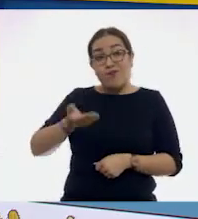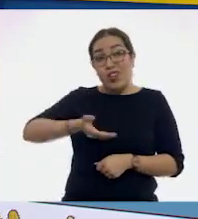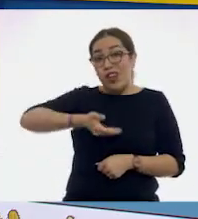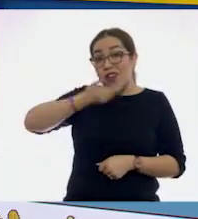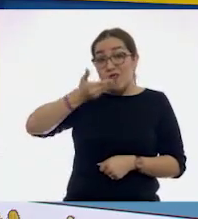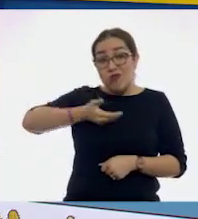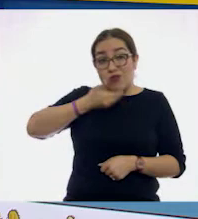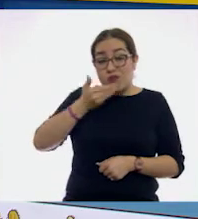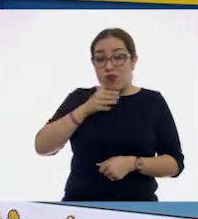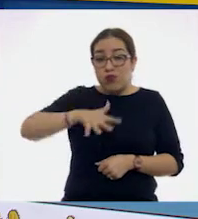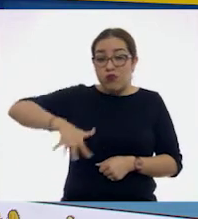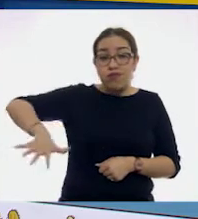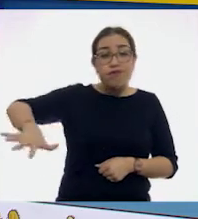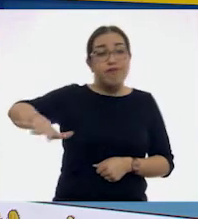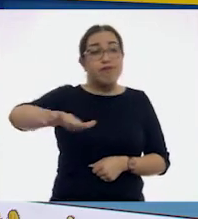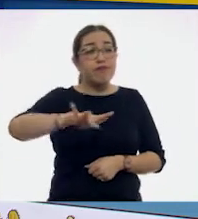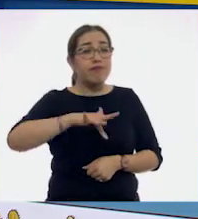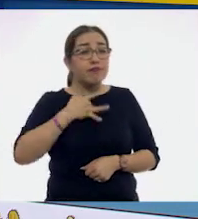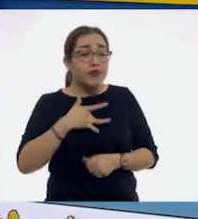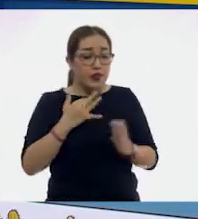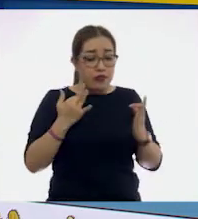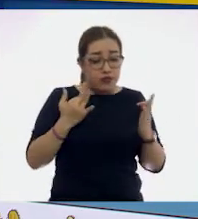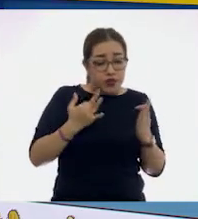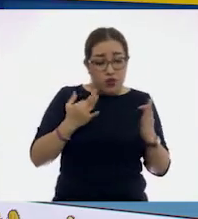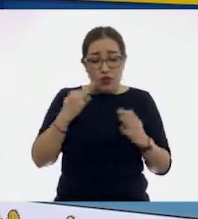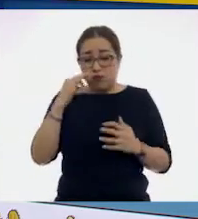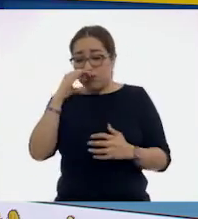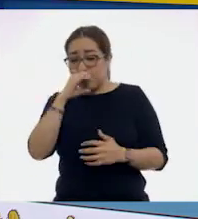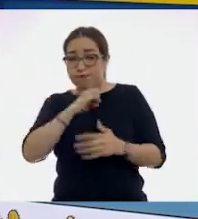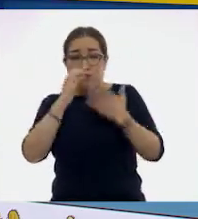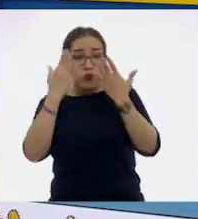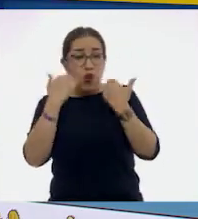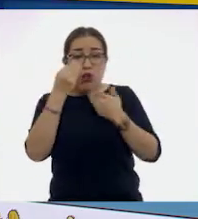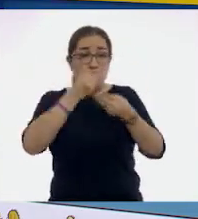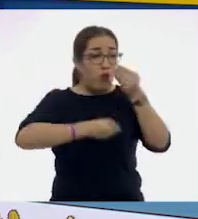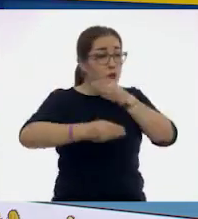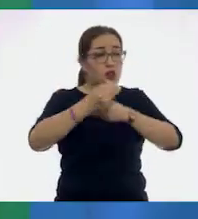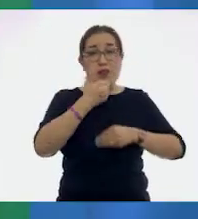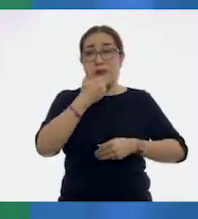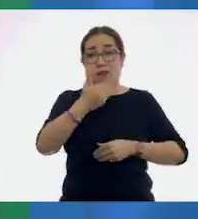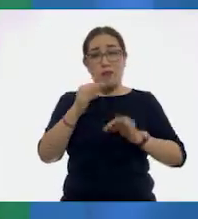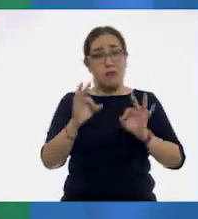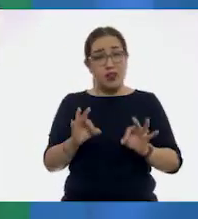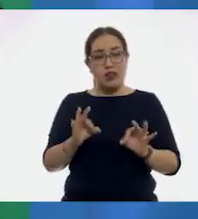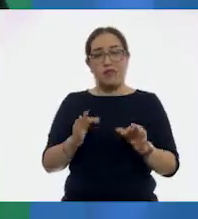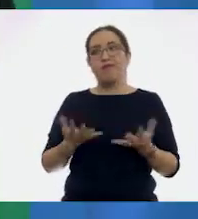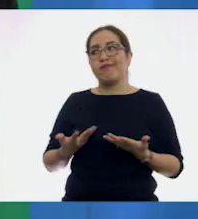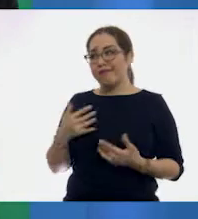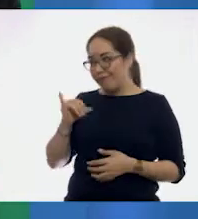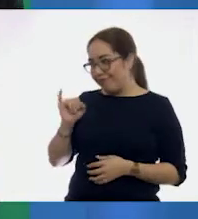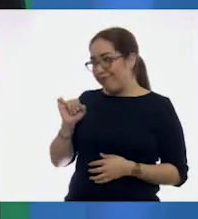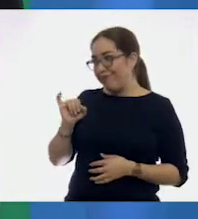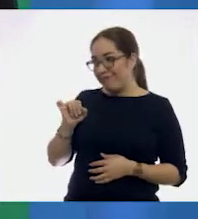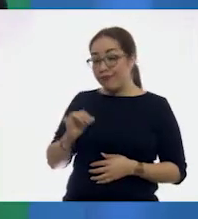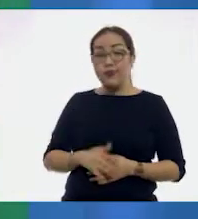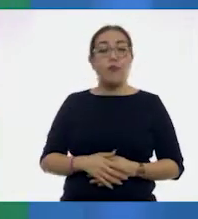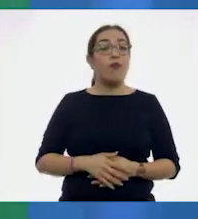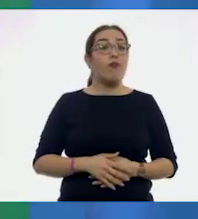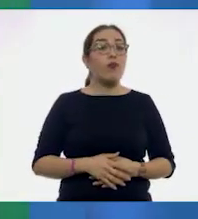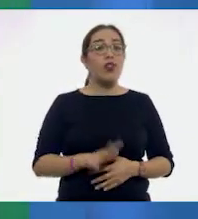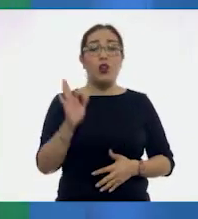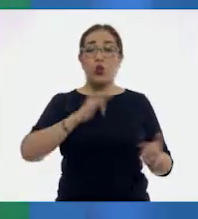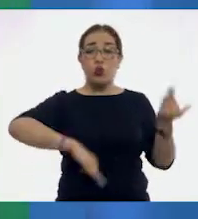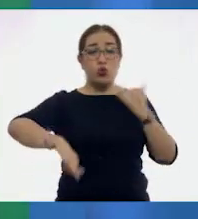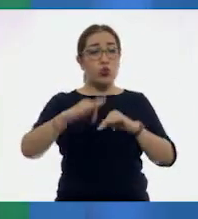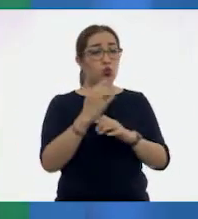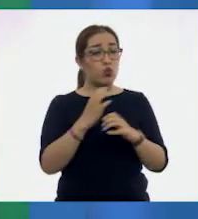clima y posiblemente no encontrarían alimento pues adecuado para ellos, ¿no? Así es. Los seres vivos como los